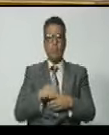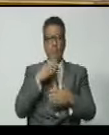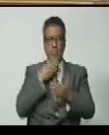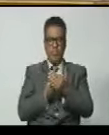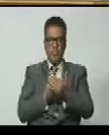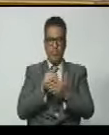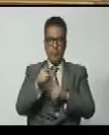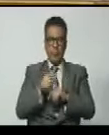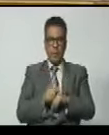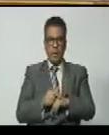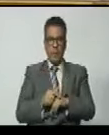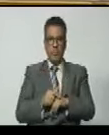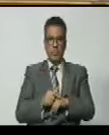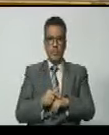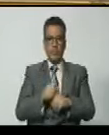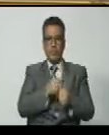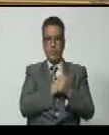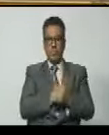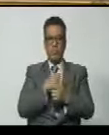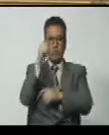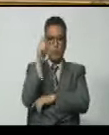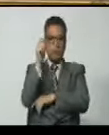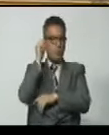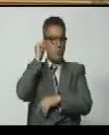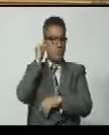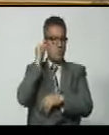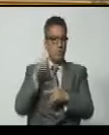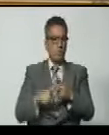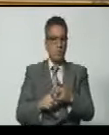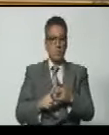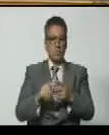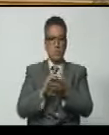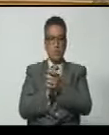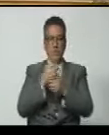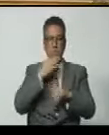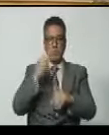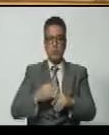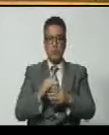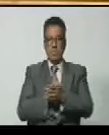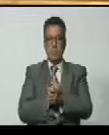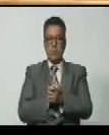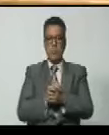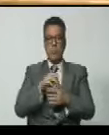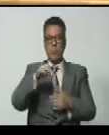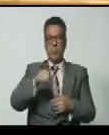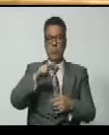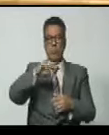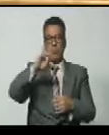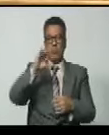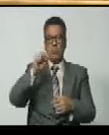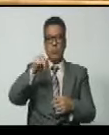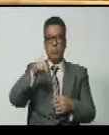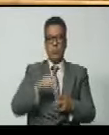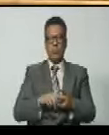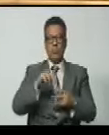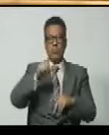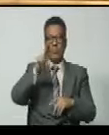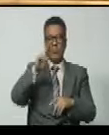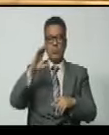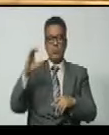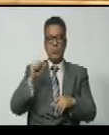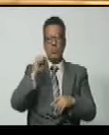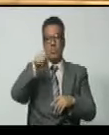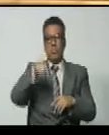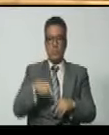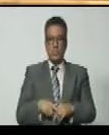Gracias, querida diputada. Sin lugar a duda, una gran compañera, Marilyn Giuseppina Di Luca Santaella, que va a esta